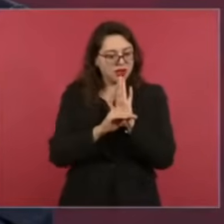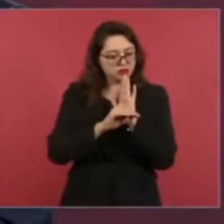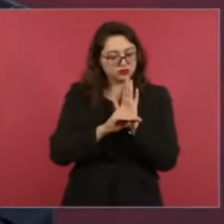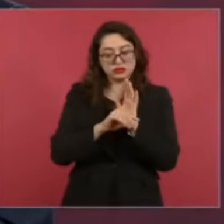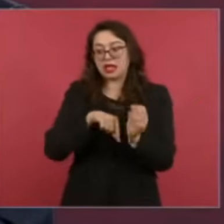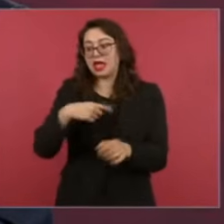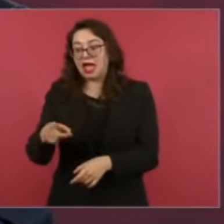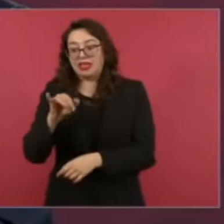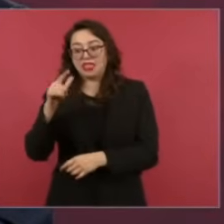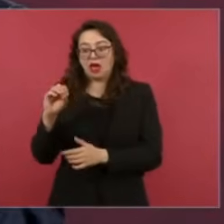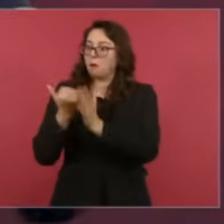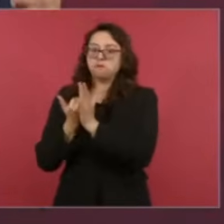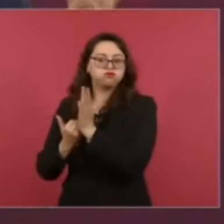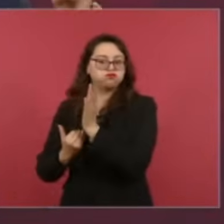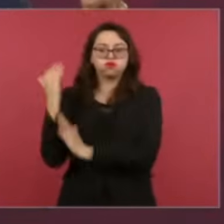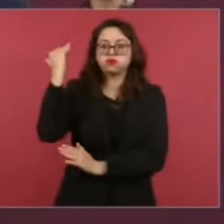Porque todo el mundo estaba eufórico